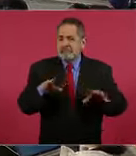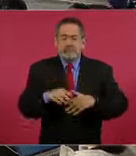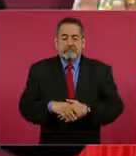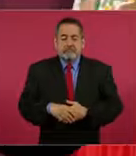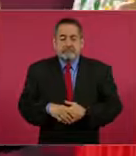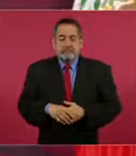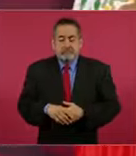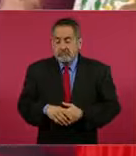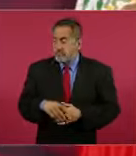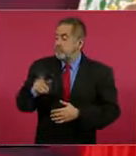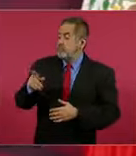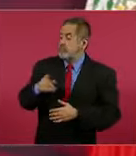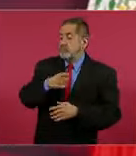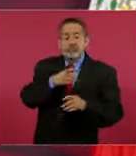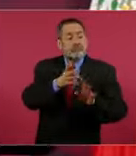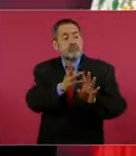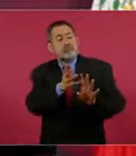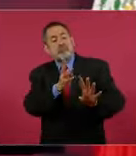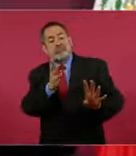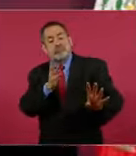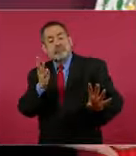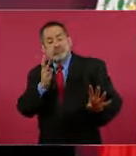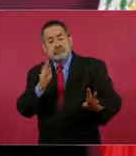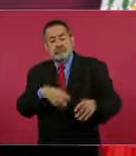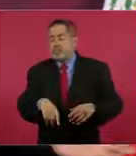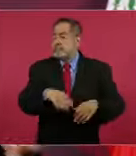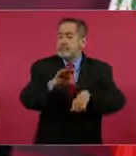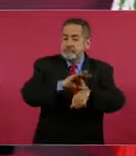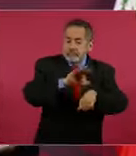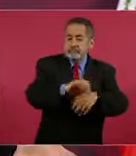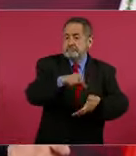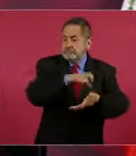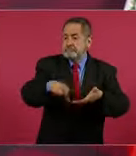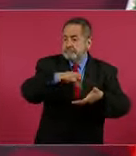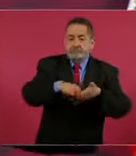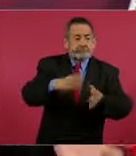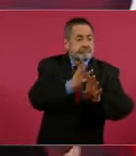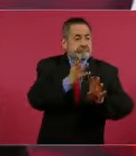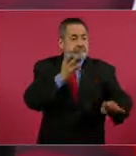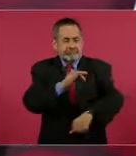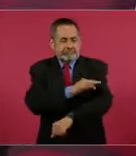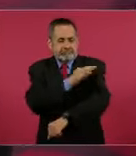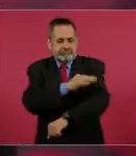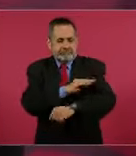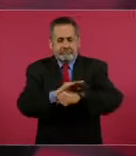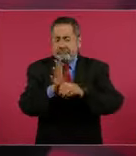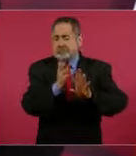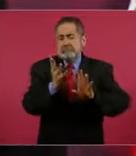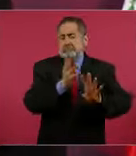diciendo, hay colas en las farmacias comprando vacunas.